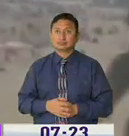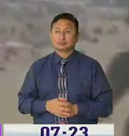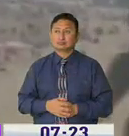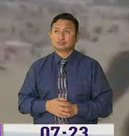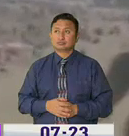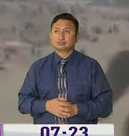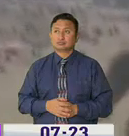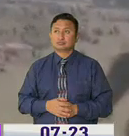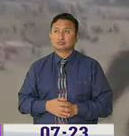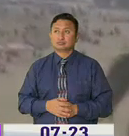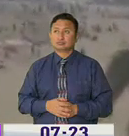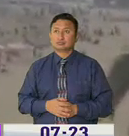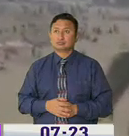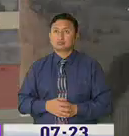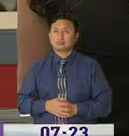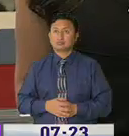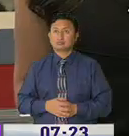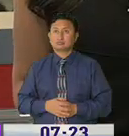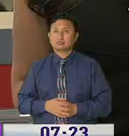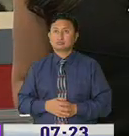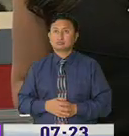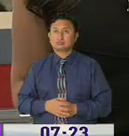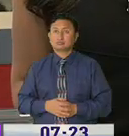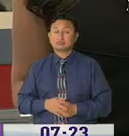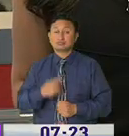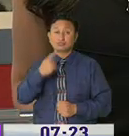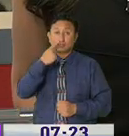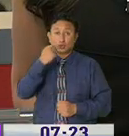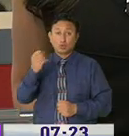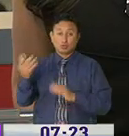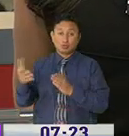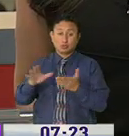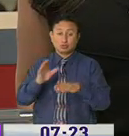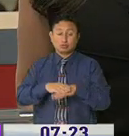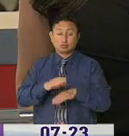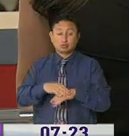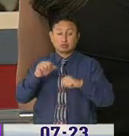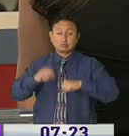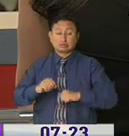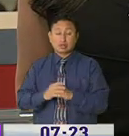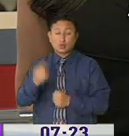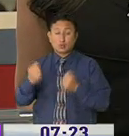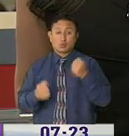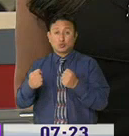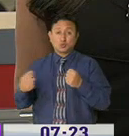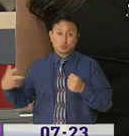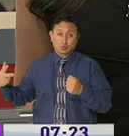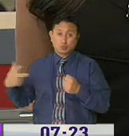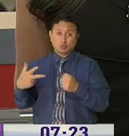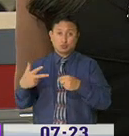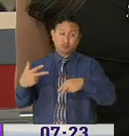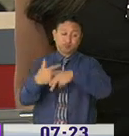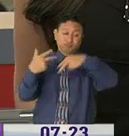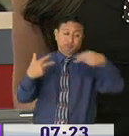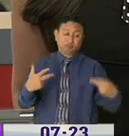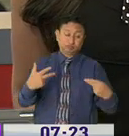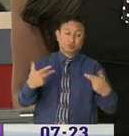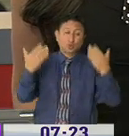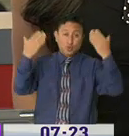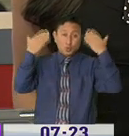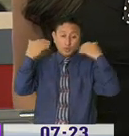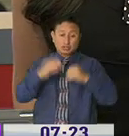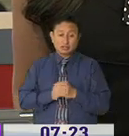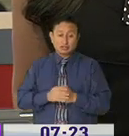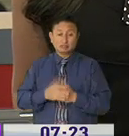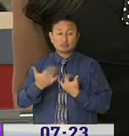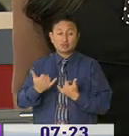Villao. Y un hombre murió tras ser atropellado por un vehículo recolector de basura en Guayaquil. Los detalles lo tenemos a